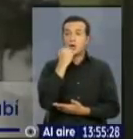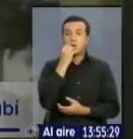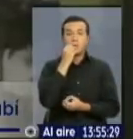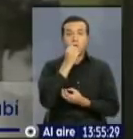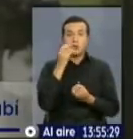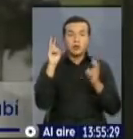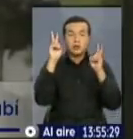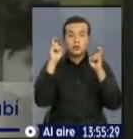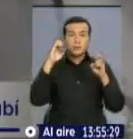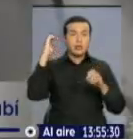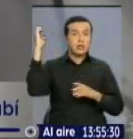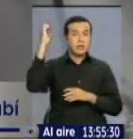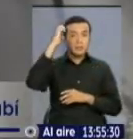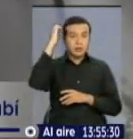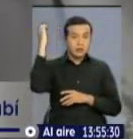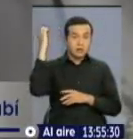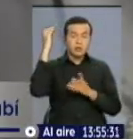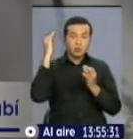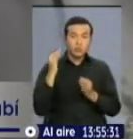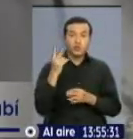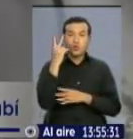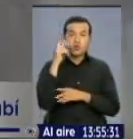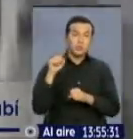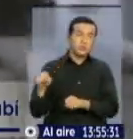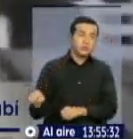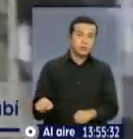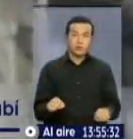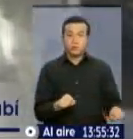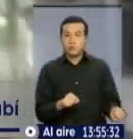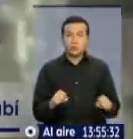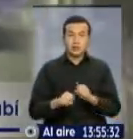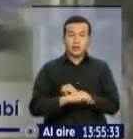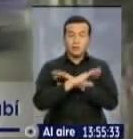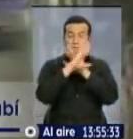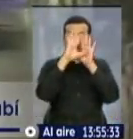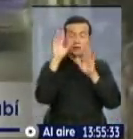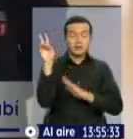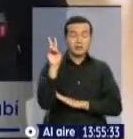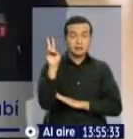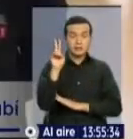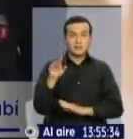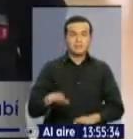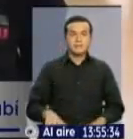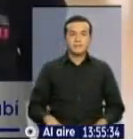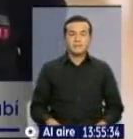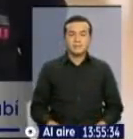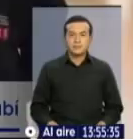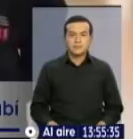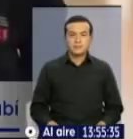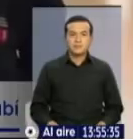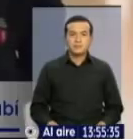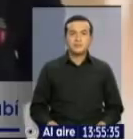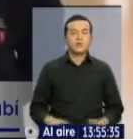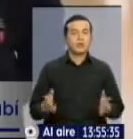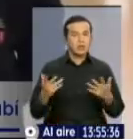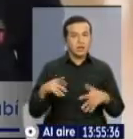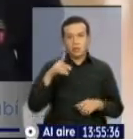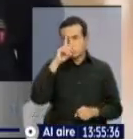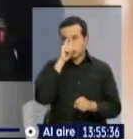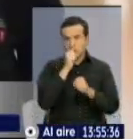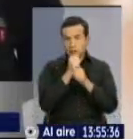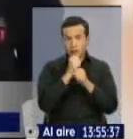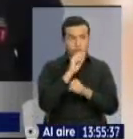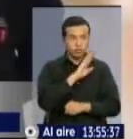cuanto a llamados de emergencia tras los dos temblores que se sintieron al amanecer de este viernes. Todos los operadores trabajan con